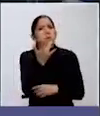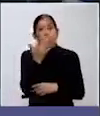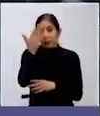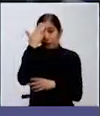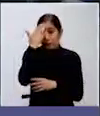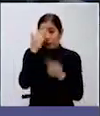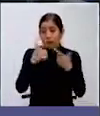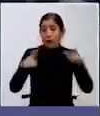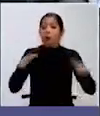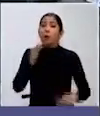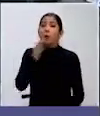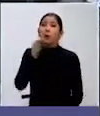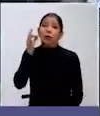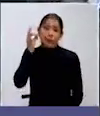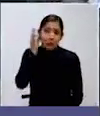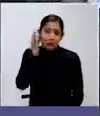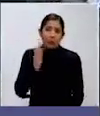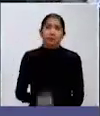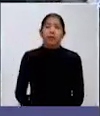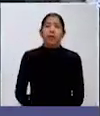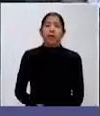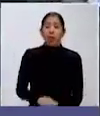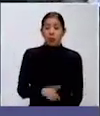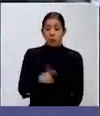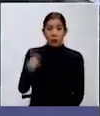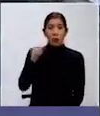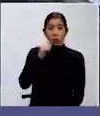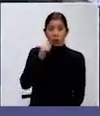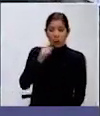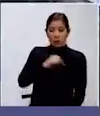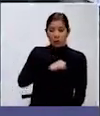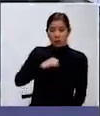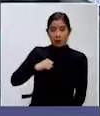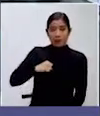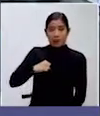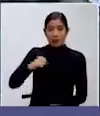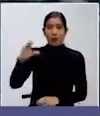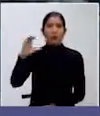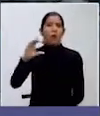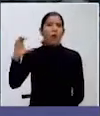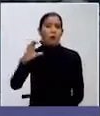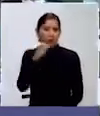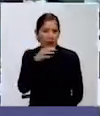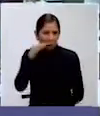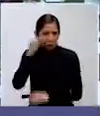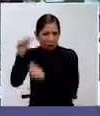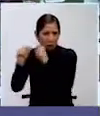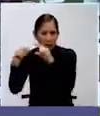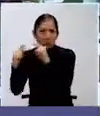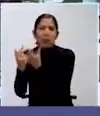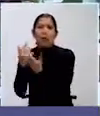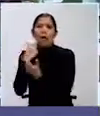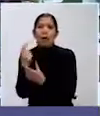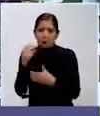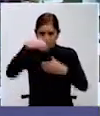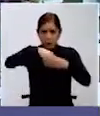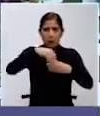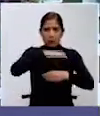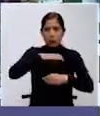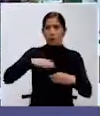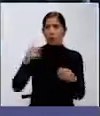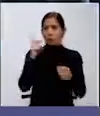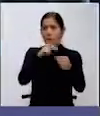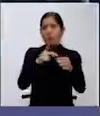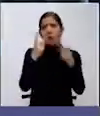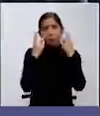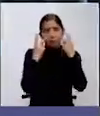idioma originario. Por su parte, la senadora de Comunidad Ciudadana, Silvia Salame, quien en su calidad de adscrita participa en la comisión,